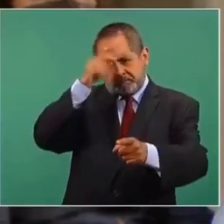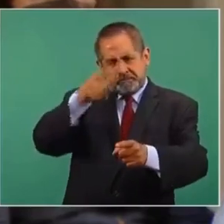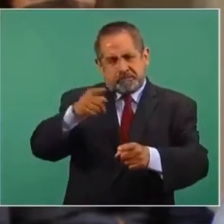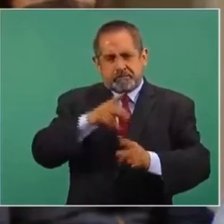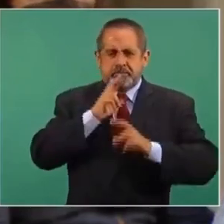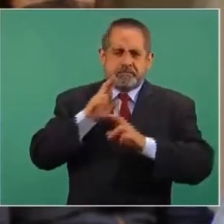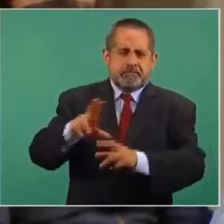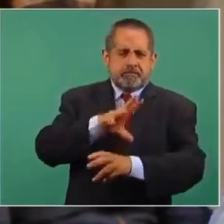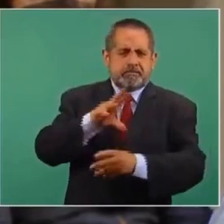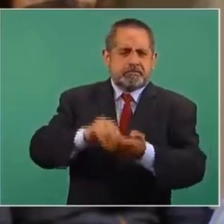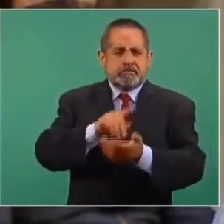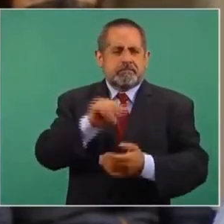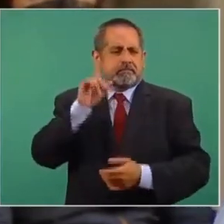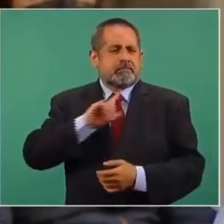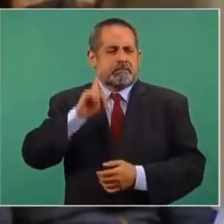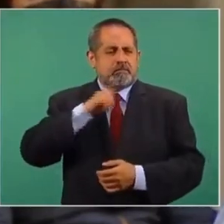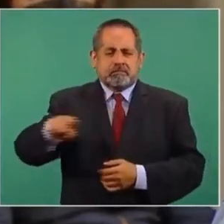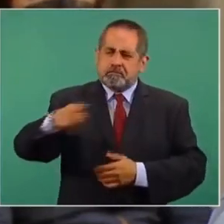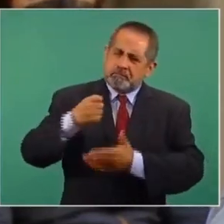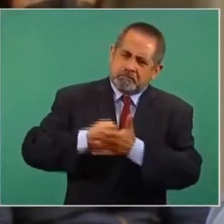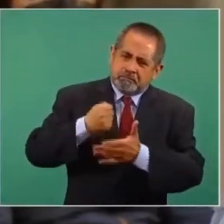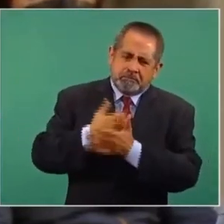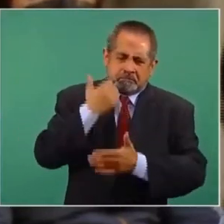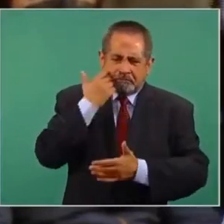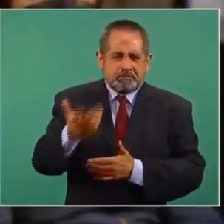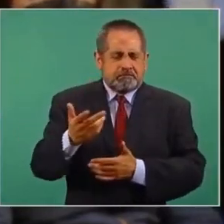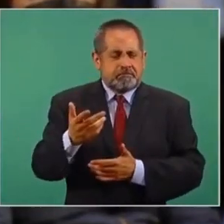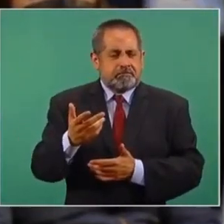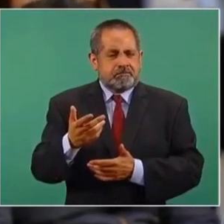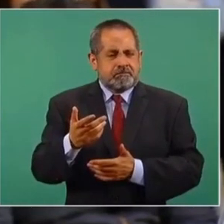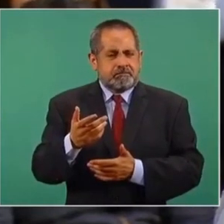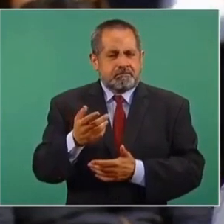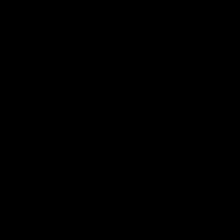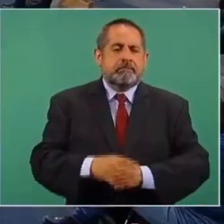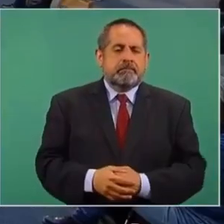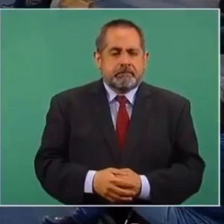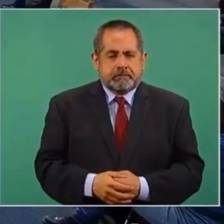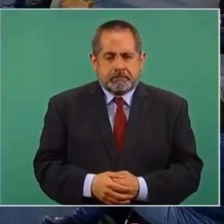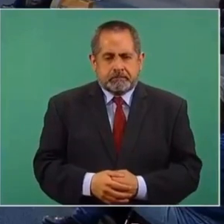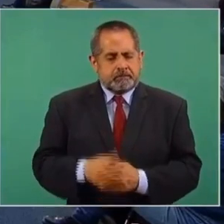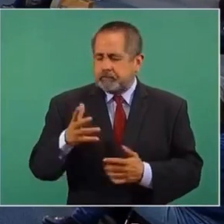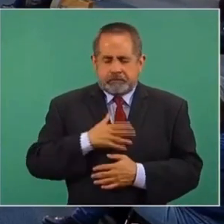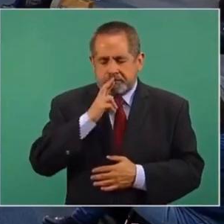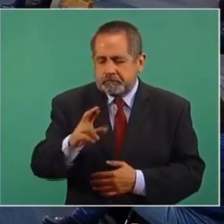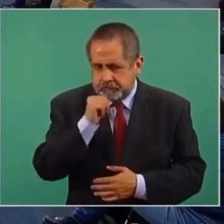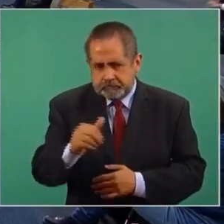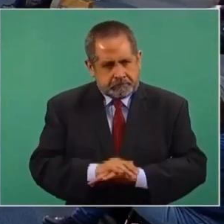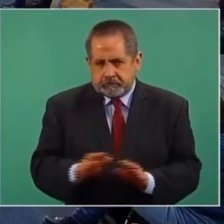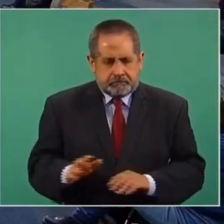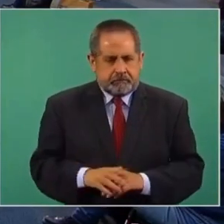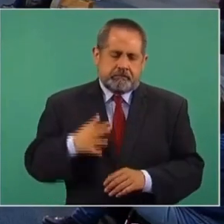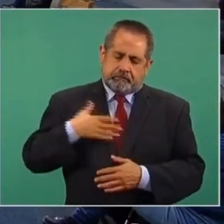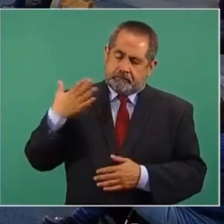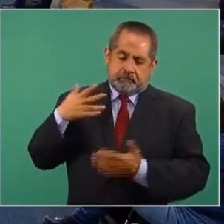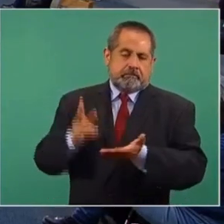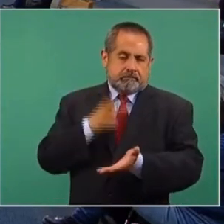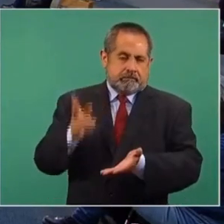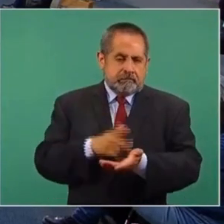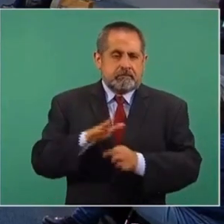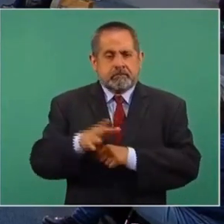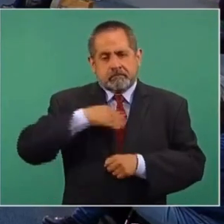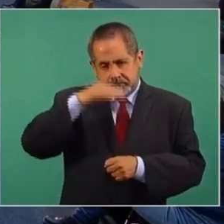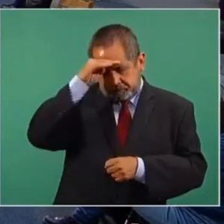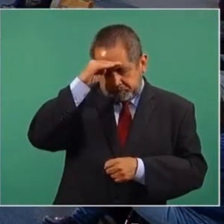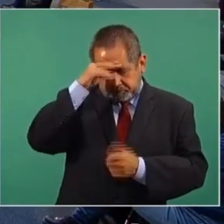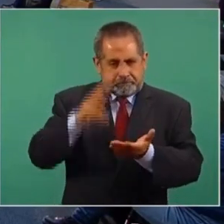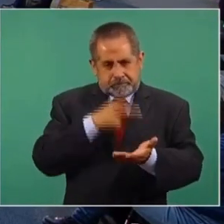va a responder a las mujeres pues que están exigiendo que no se den este tipo de candidatura? Voy a responder, ya he dicho lo que pienso y